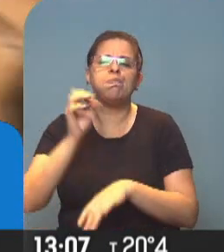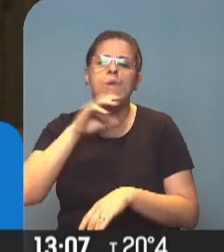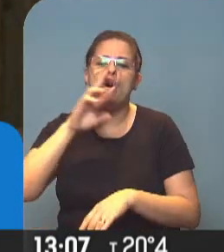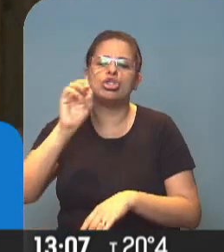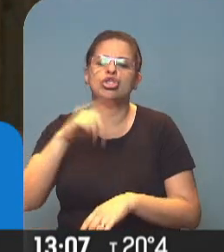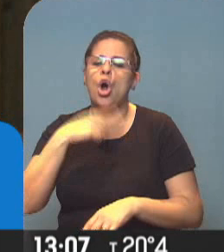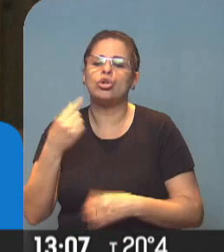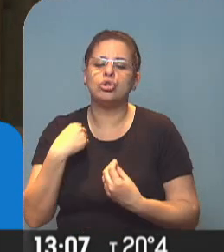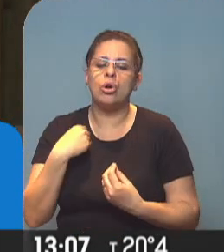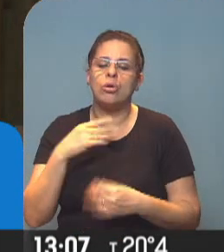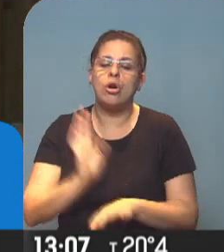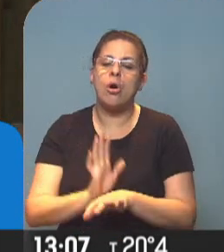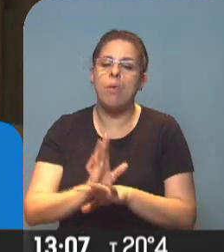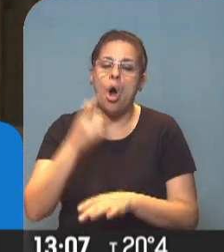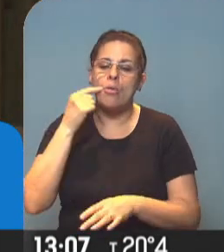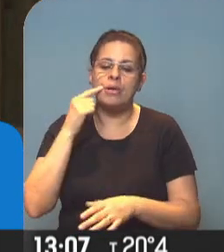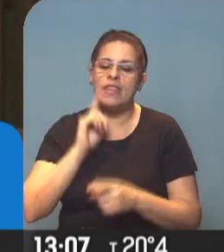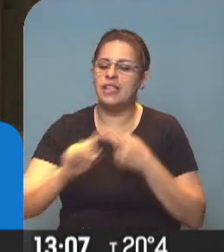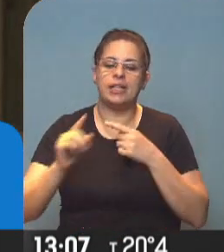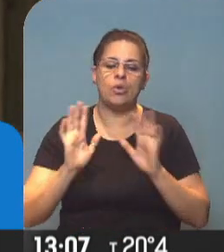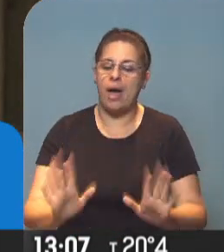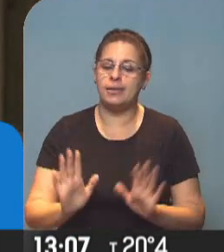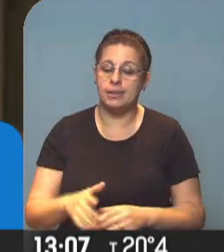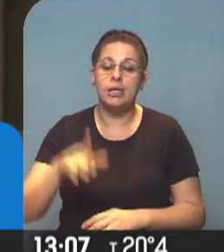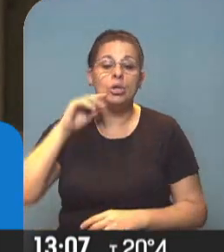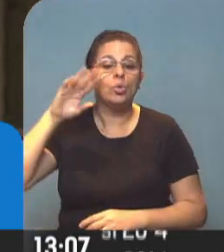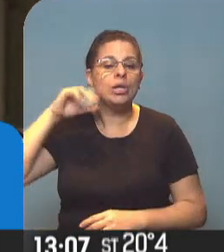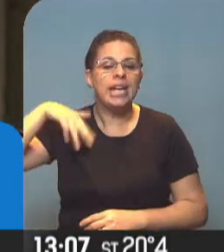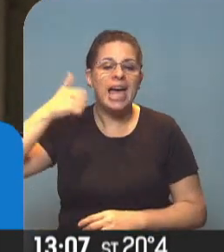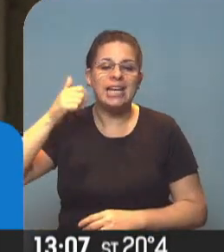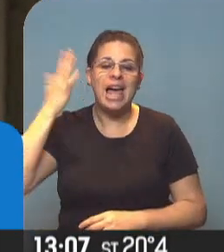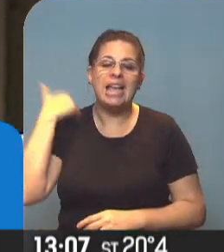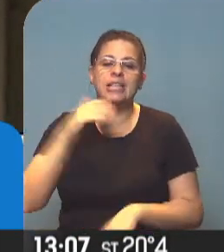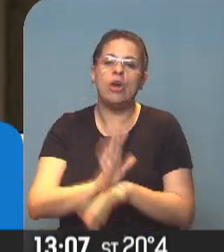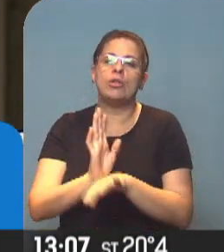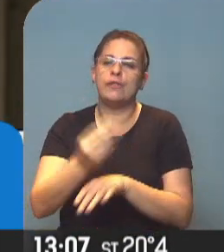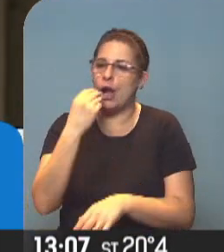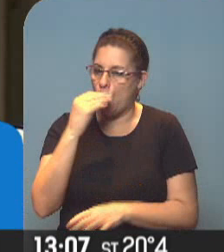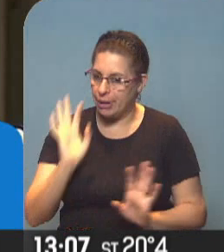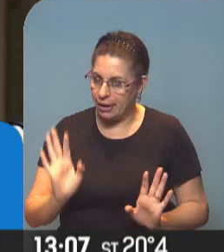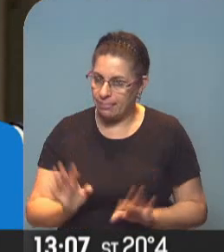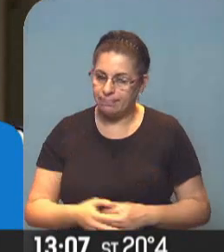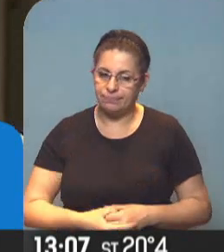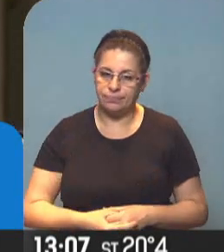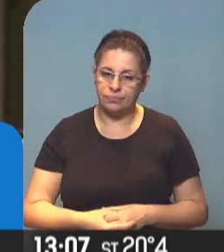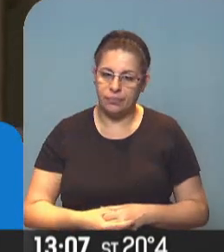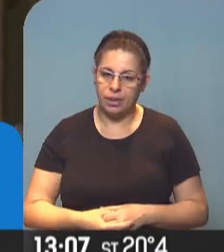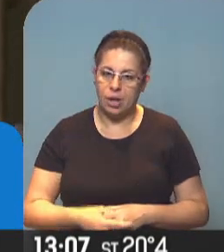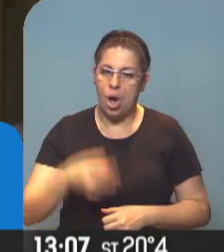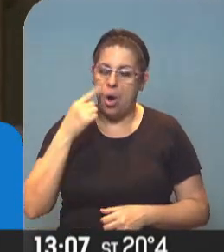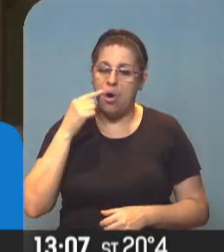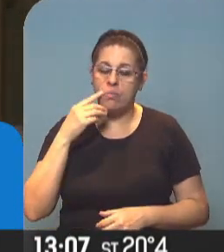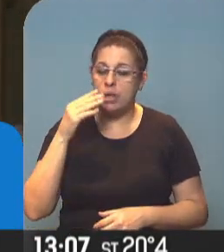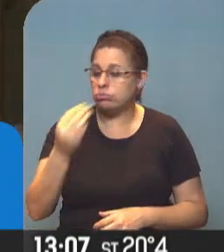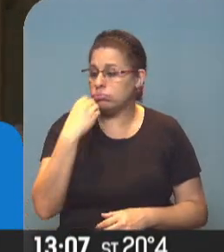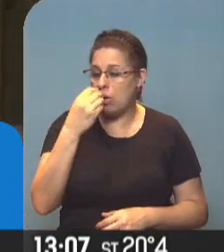de las cosas en ese momento juliana era un plato de comida él se sirvió